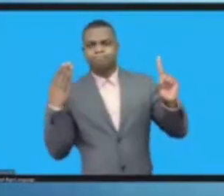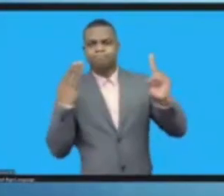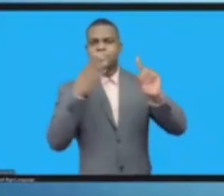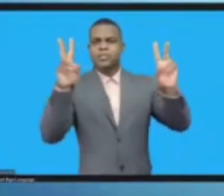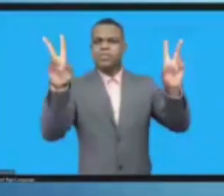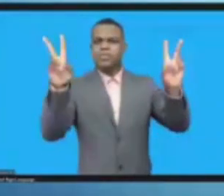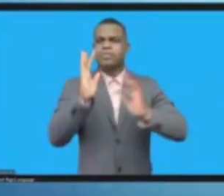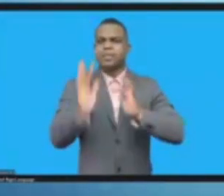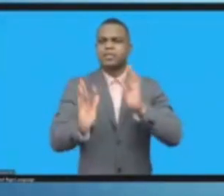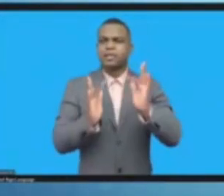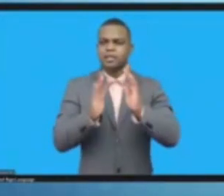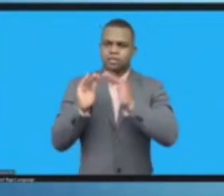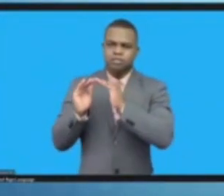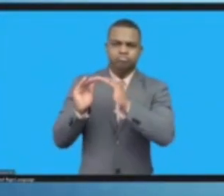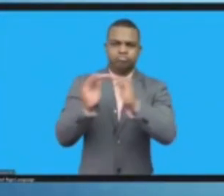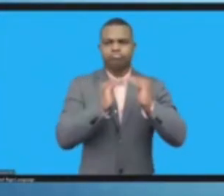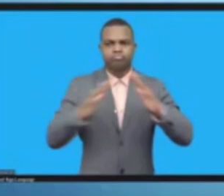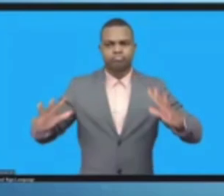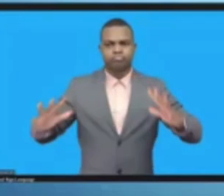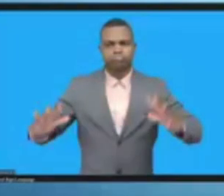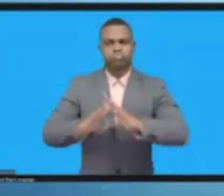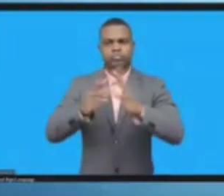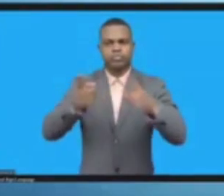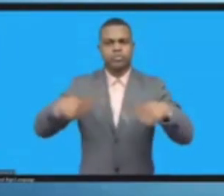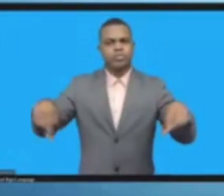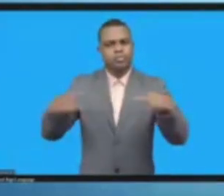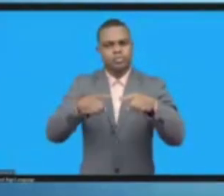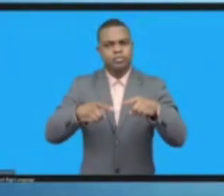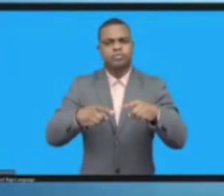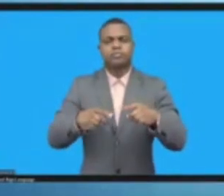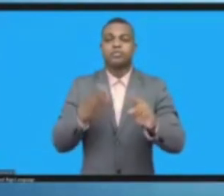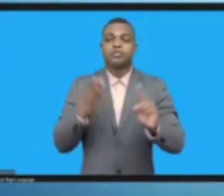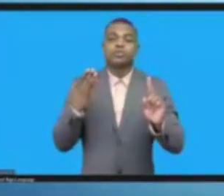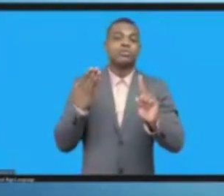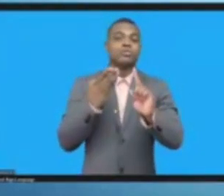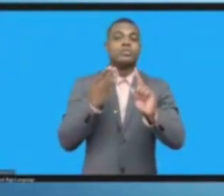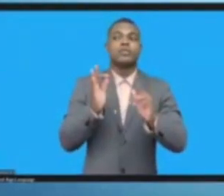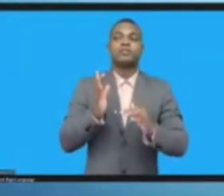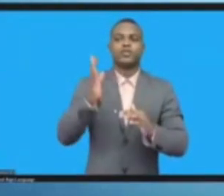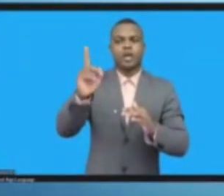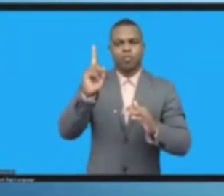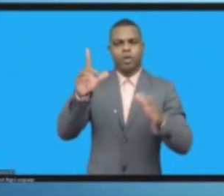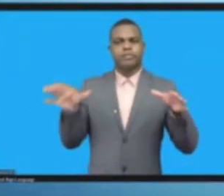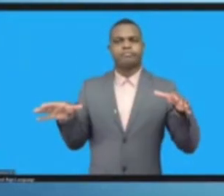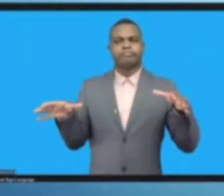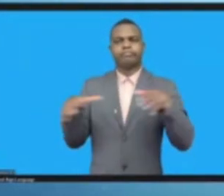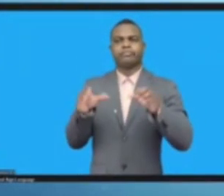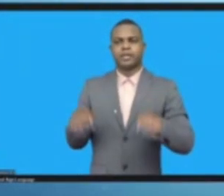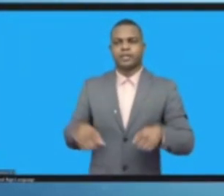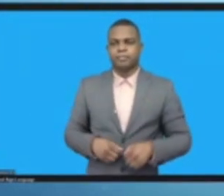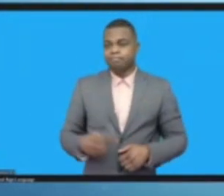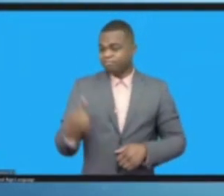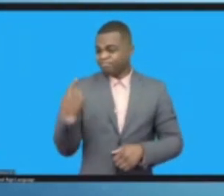cual encaramos la conferencia plena y potenciaria de la misma forma